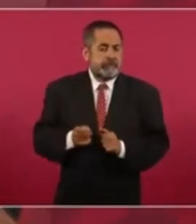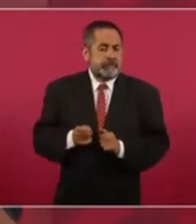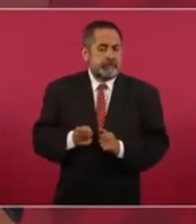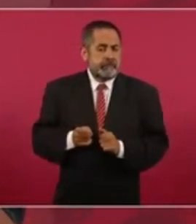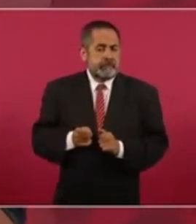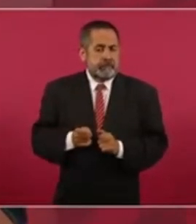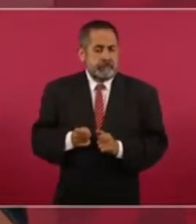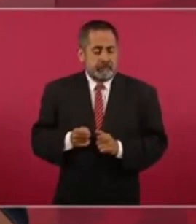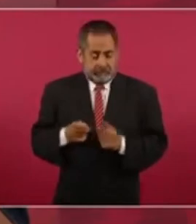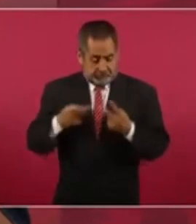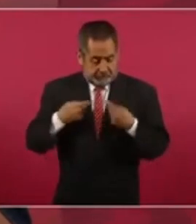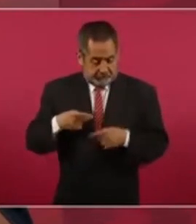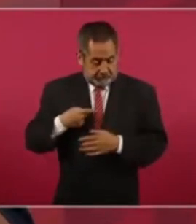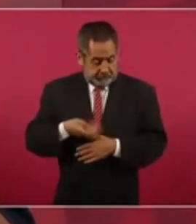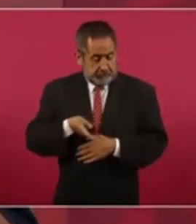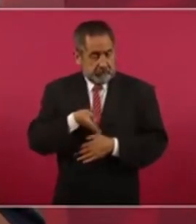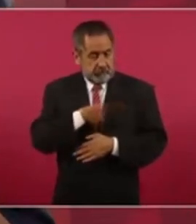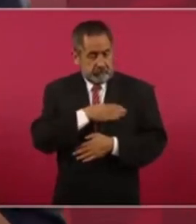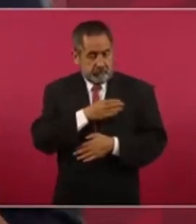siendo bueno